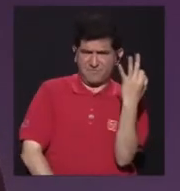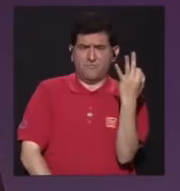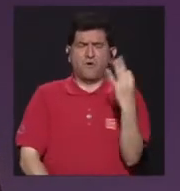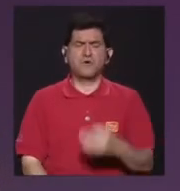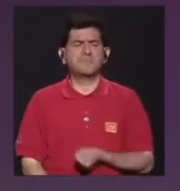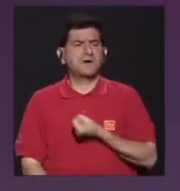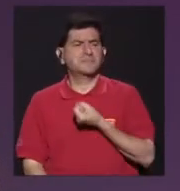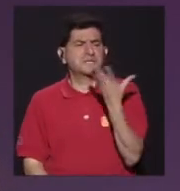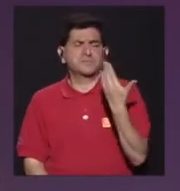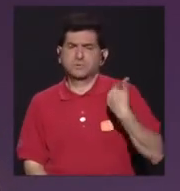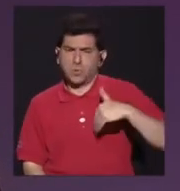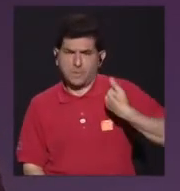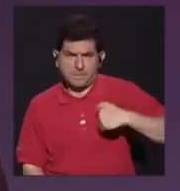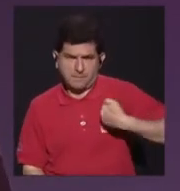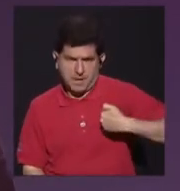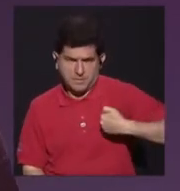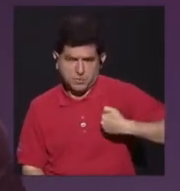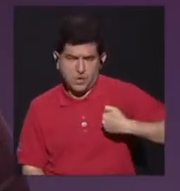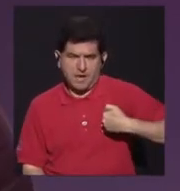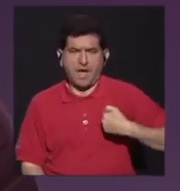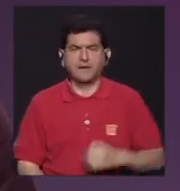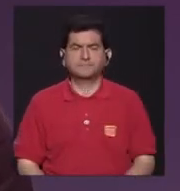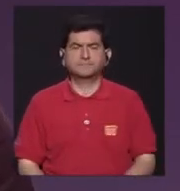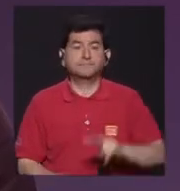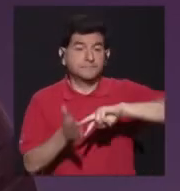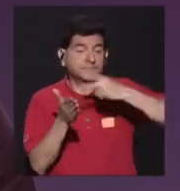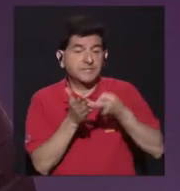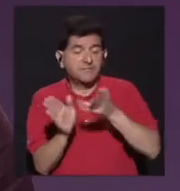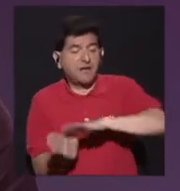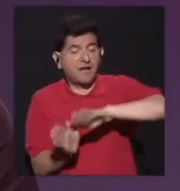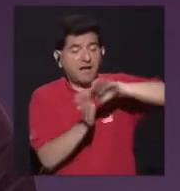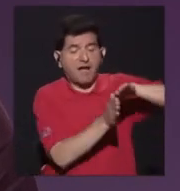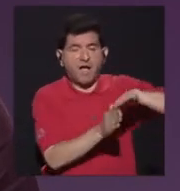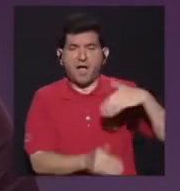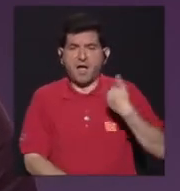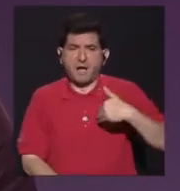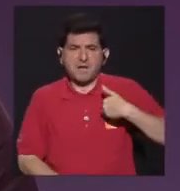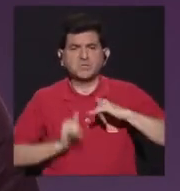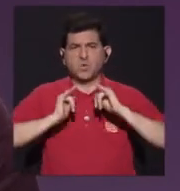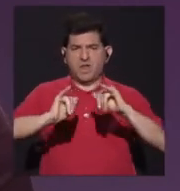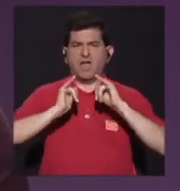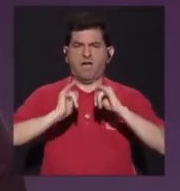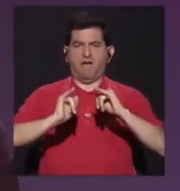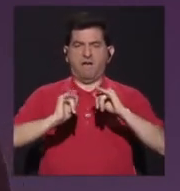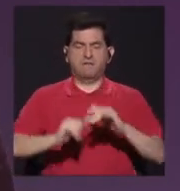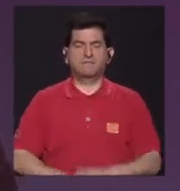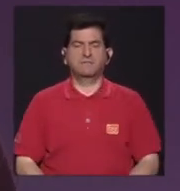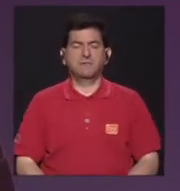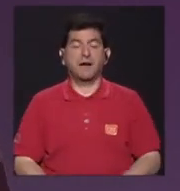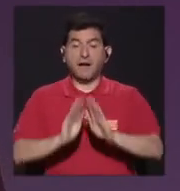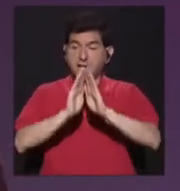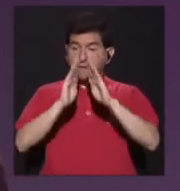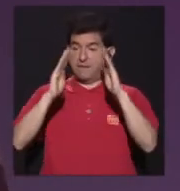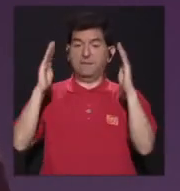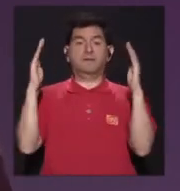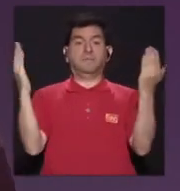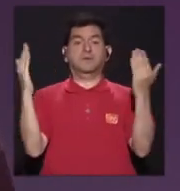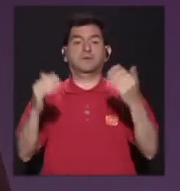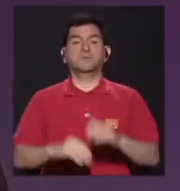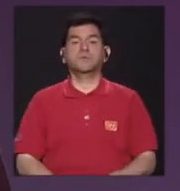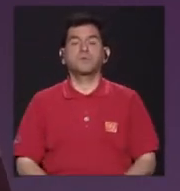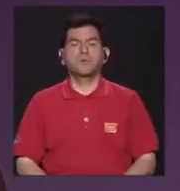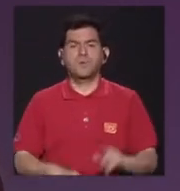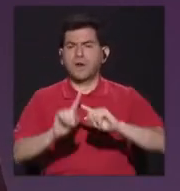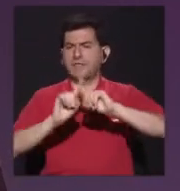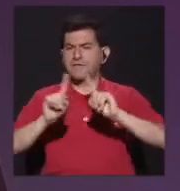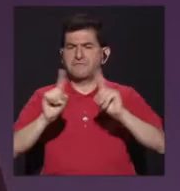de expresión de la masculinidad, ¿verdad? Entonces, con ello dejamos de lado la masculinidad hegemónica, ¿verdad? Entonces, abrimos un